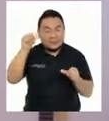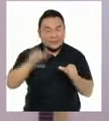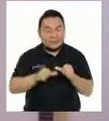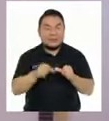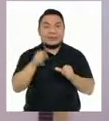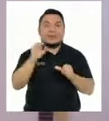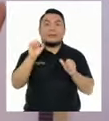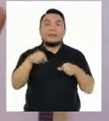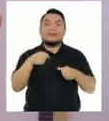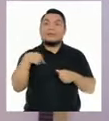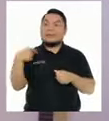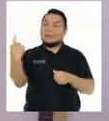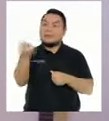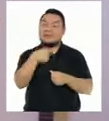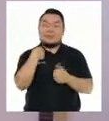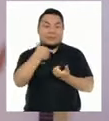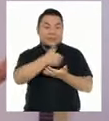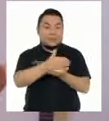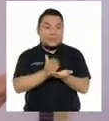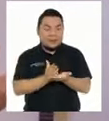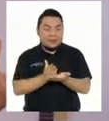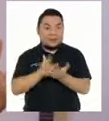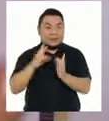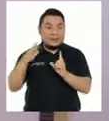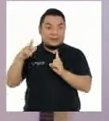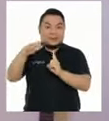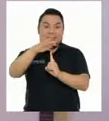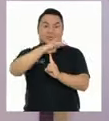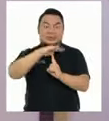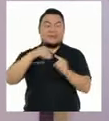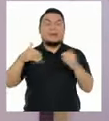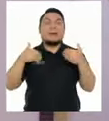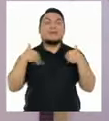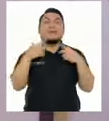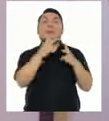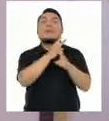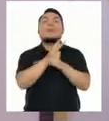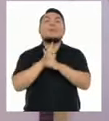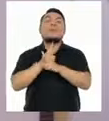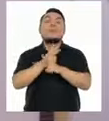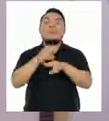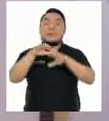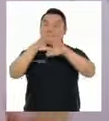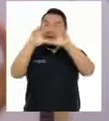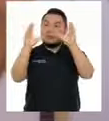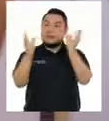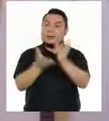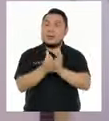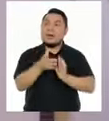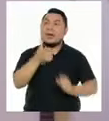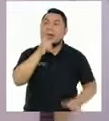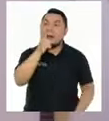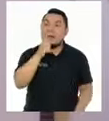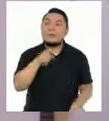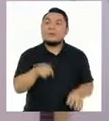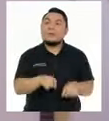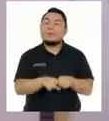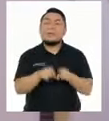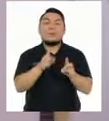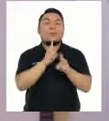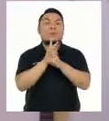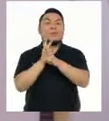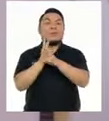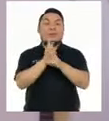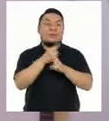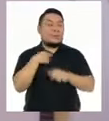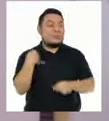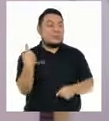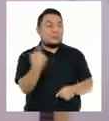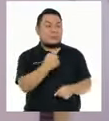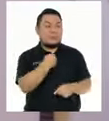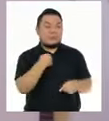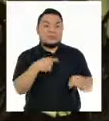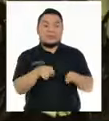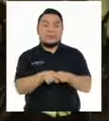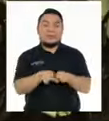somos parte de la naturaleza y tenemos que cuidar la tierra y el agua tanto como nos cuidamos a nosotros